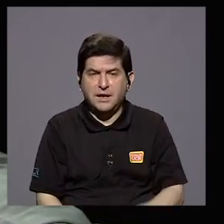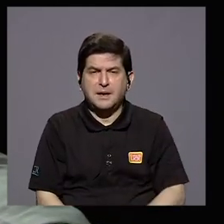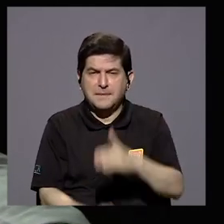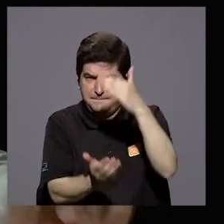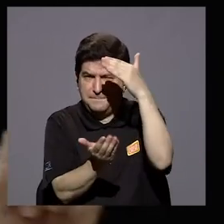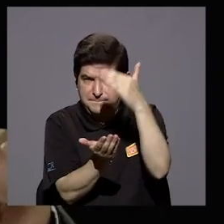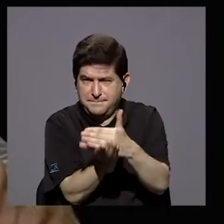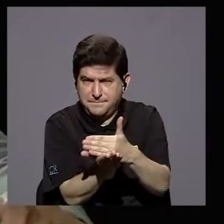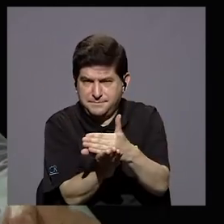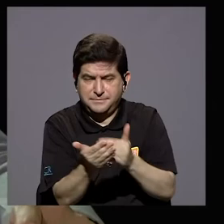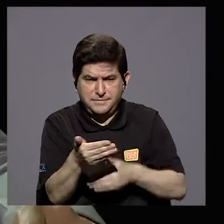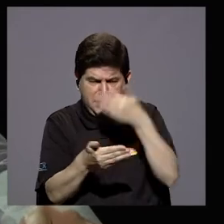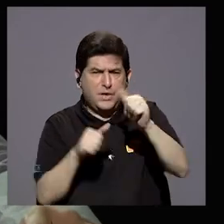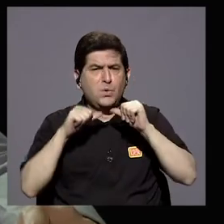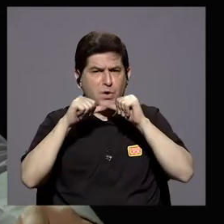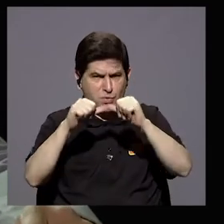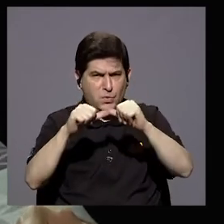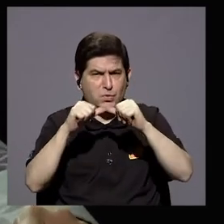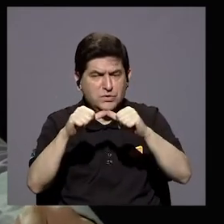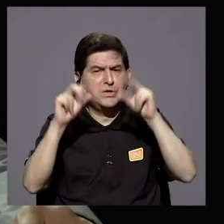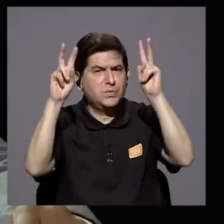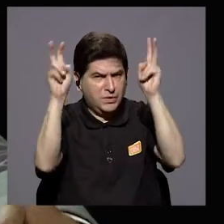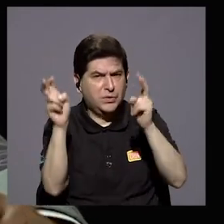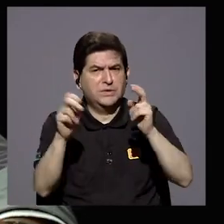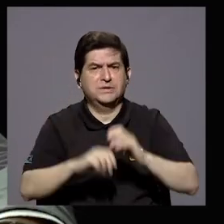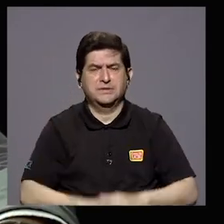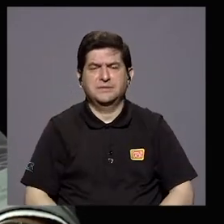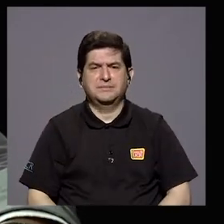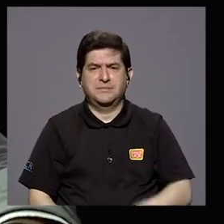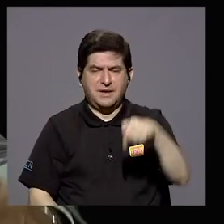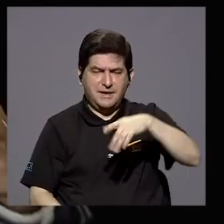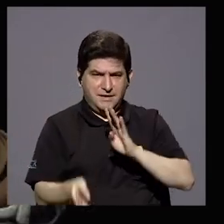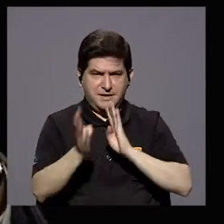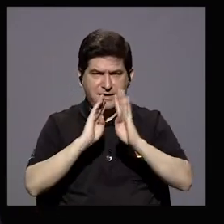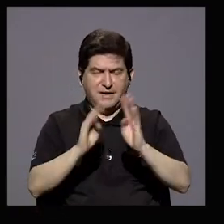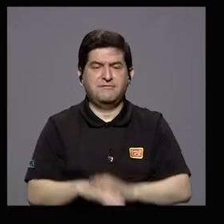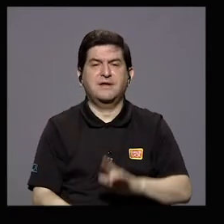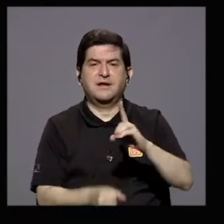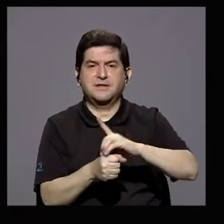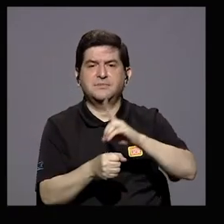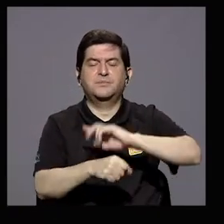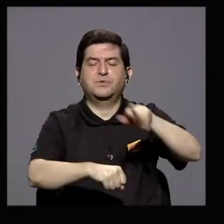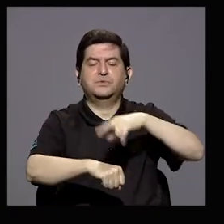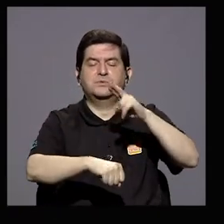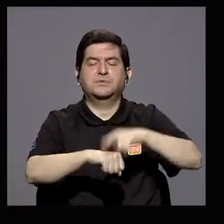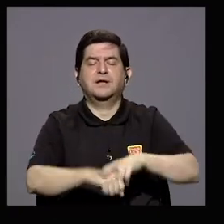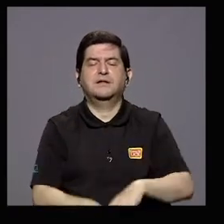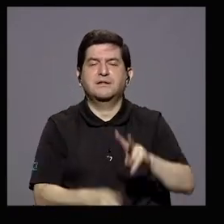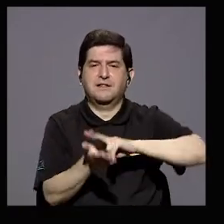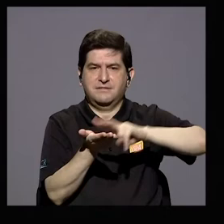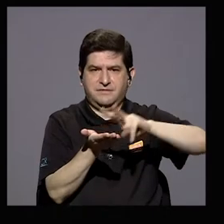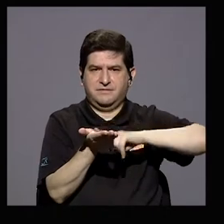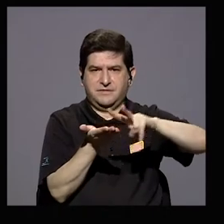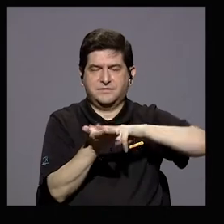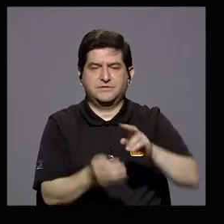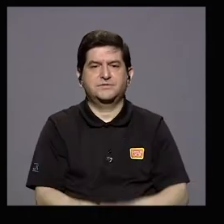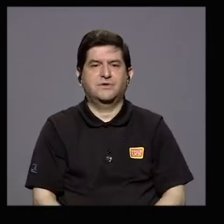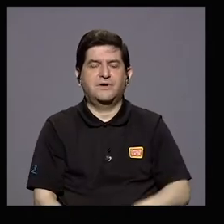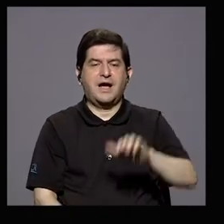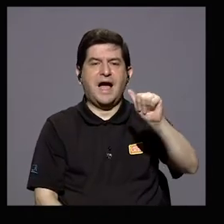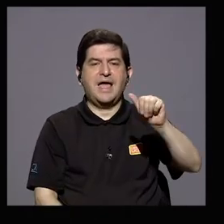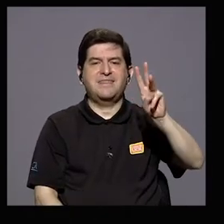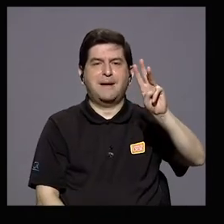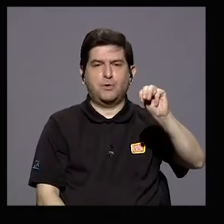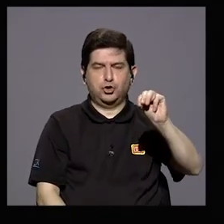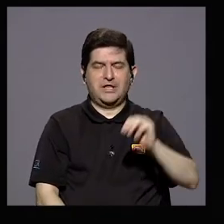ir a corte, doña Aida, sí. Y ahora vamos a regresar un poquito perfecto, más con ese tema. Perfecto. Estamos conversando con una diputada de la República del Partido Liberación Nacional, doña